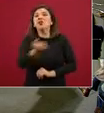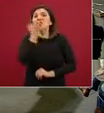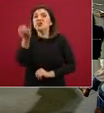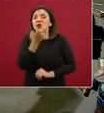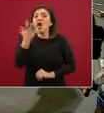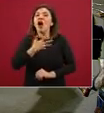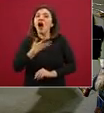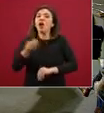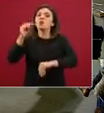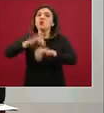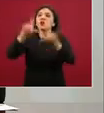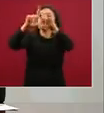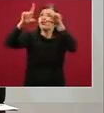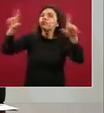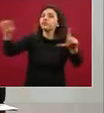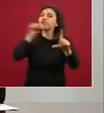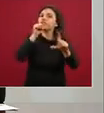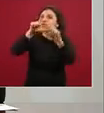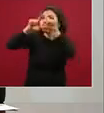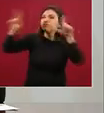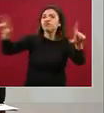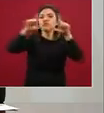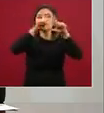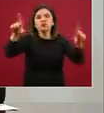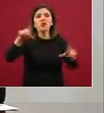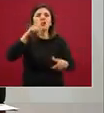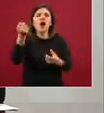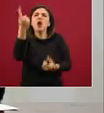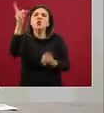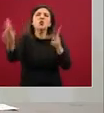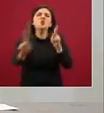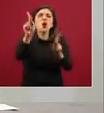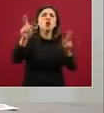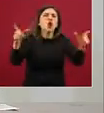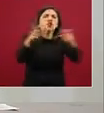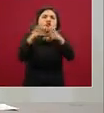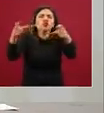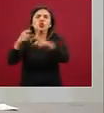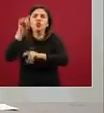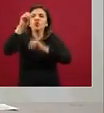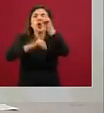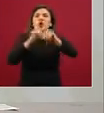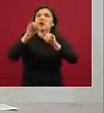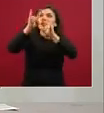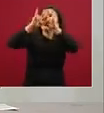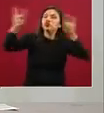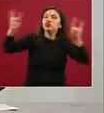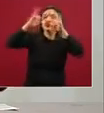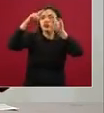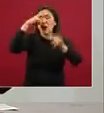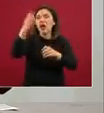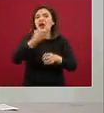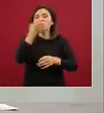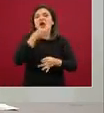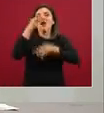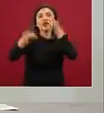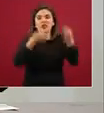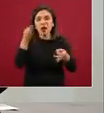están colocando carteles ahí en localidades pequeñas y demás, que están colocando carteles afuera de las